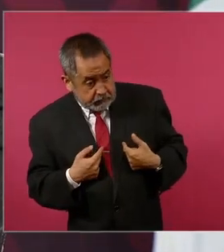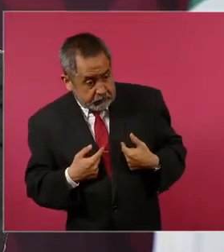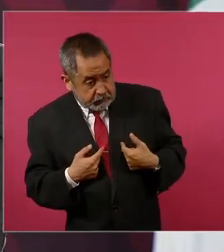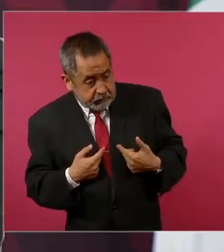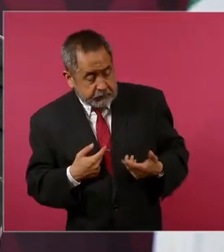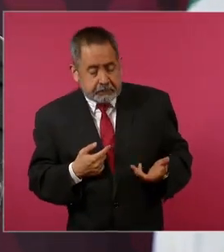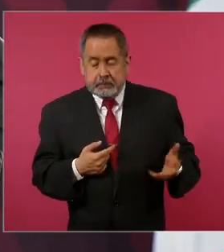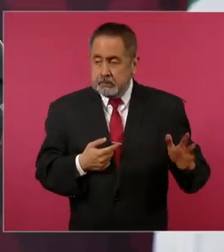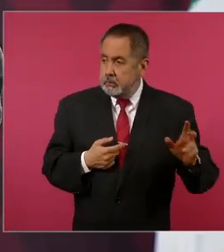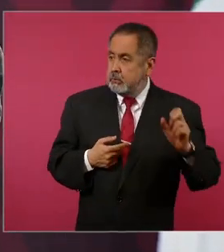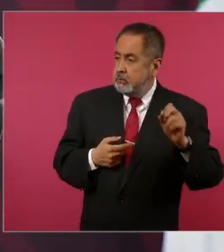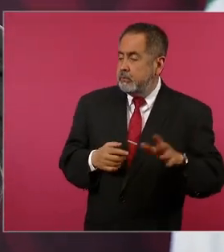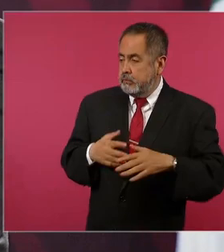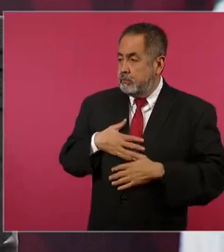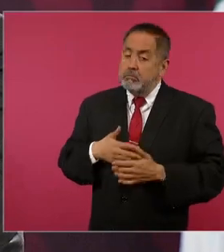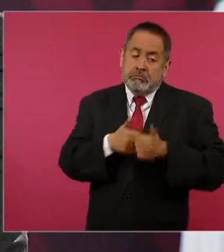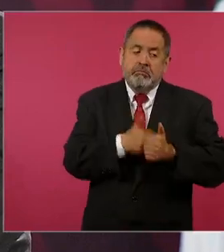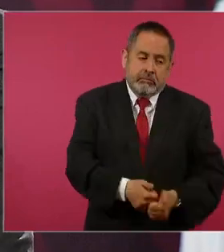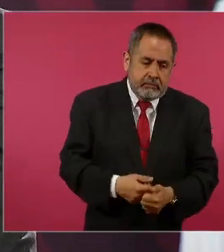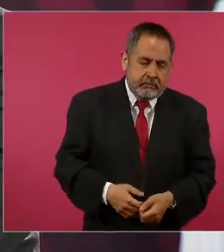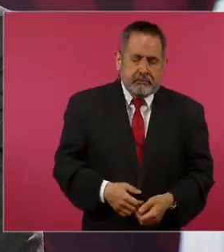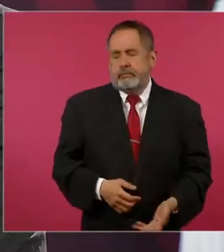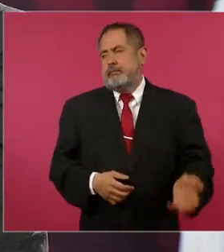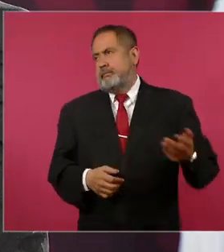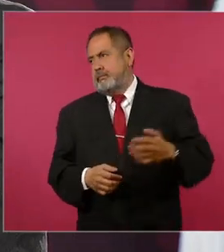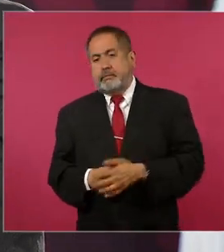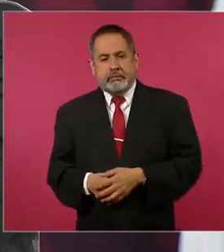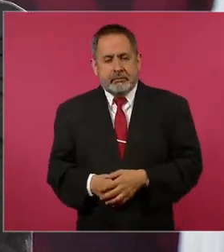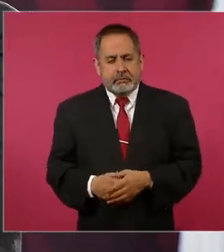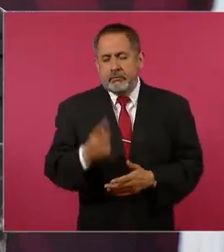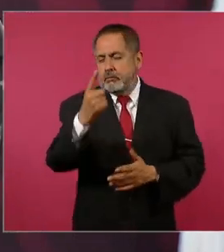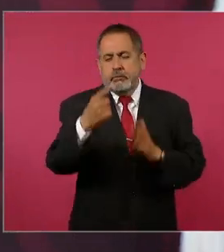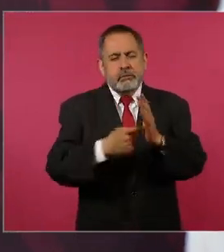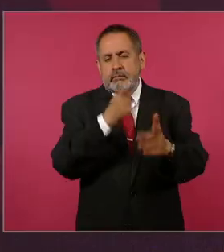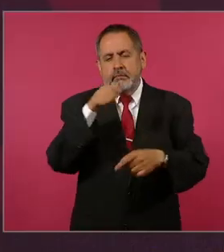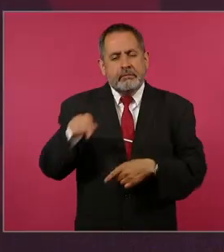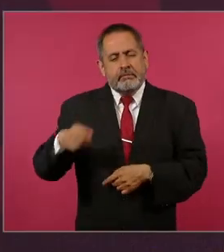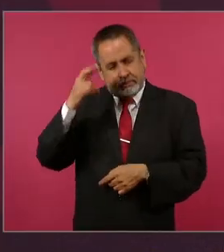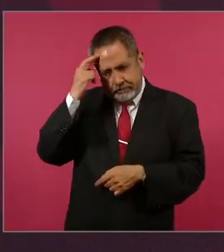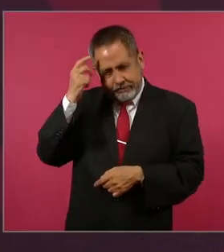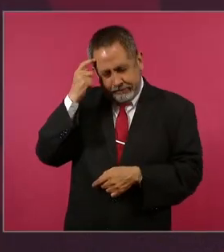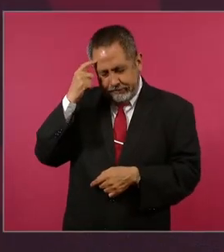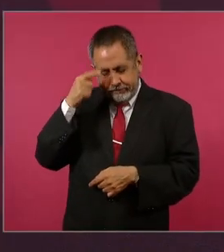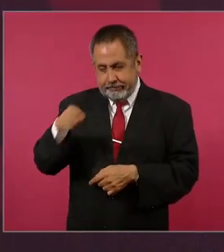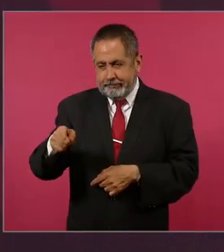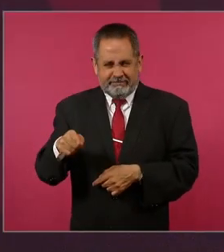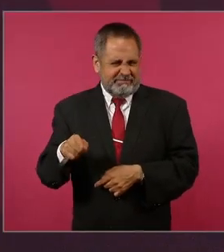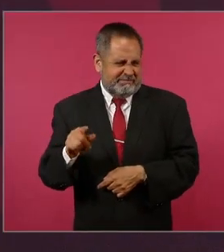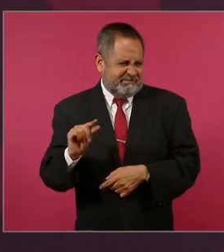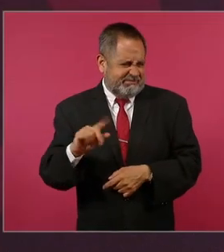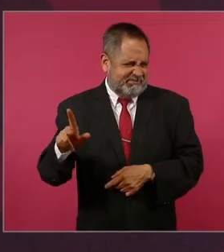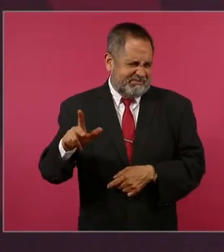Solo se le ocurrió, porque era campeón